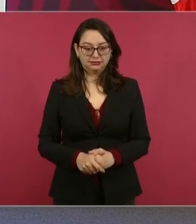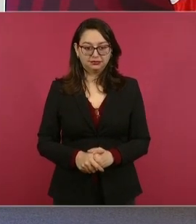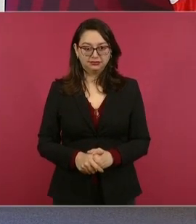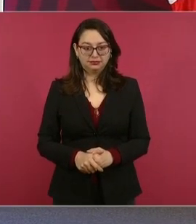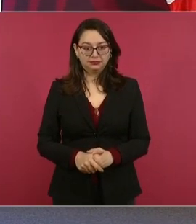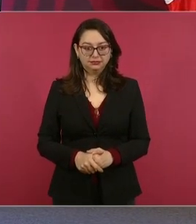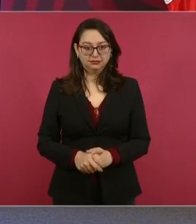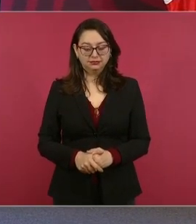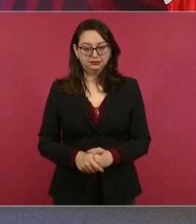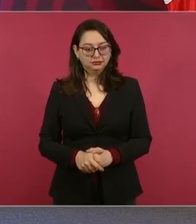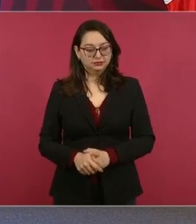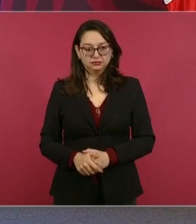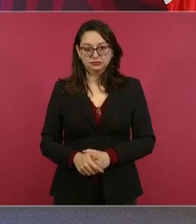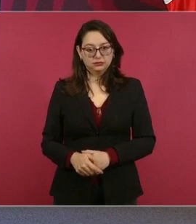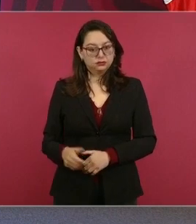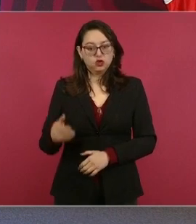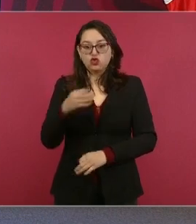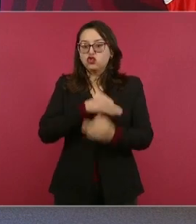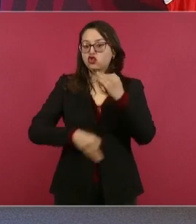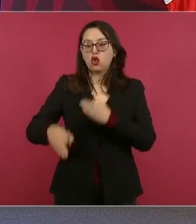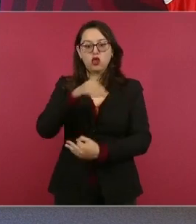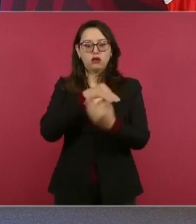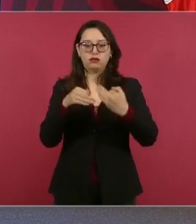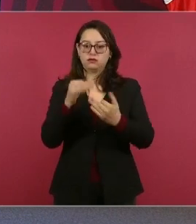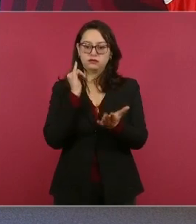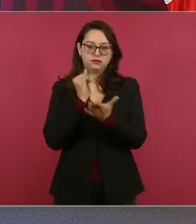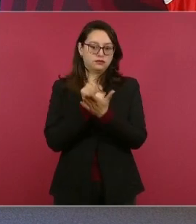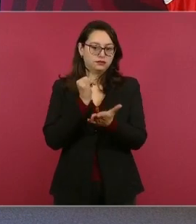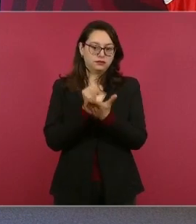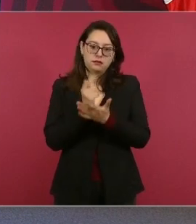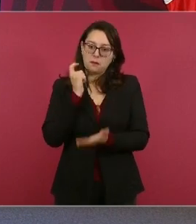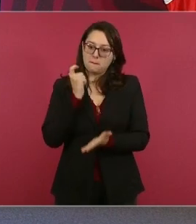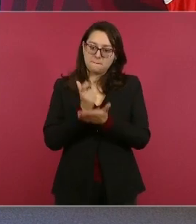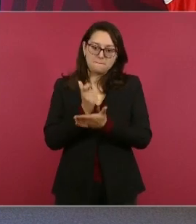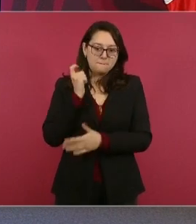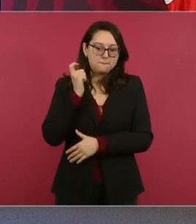tanto aquí como acá pagan impuestos